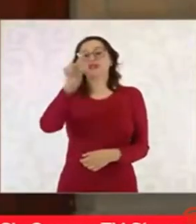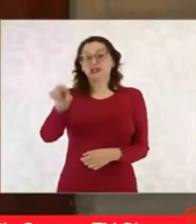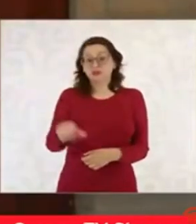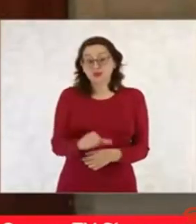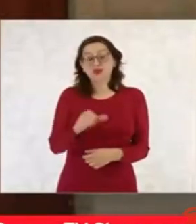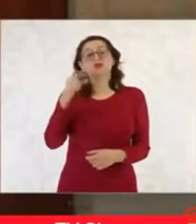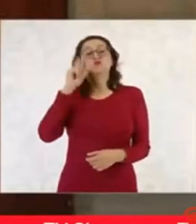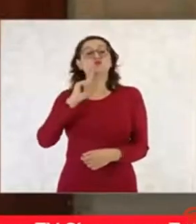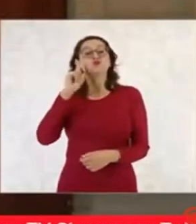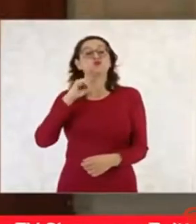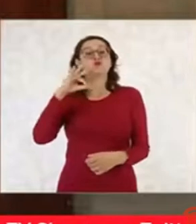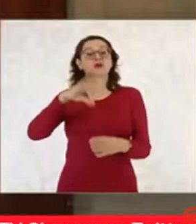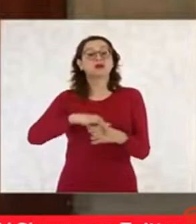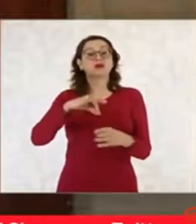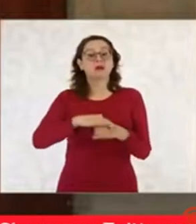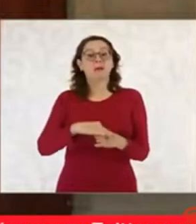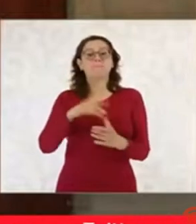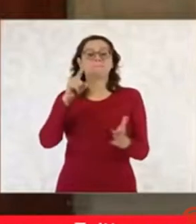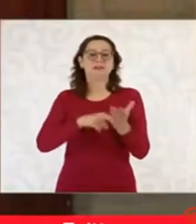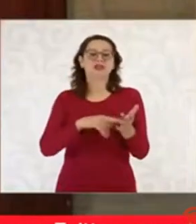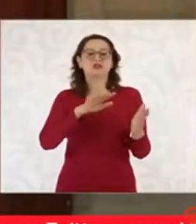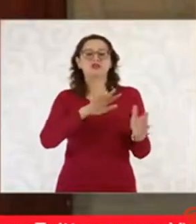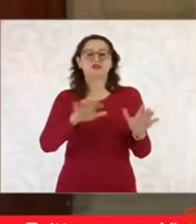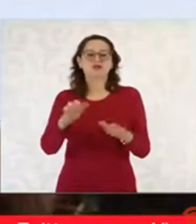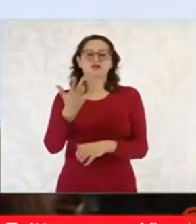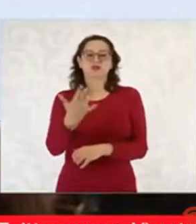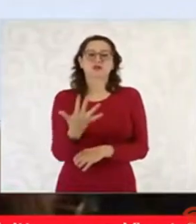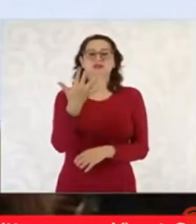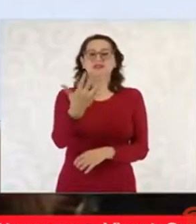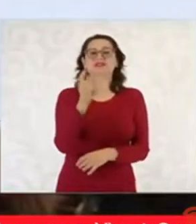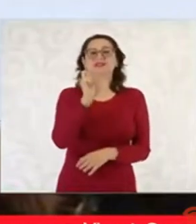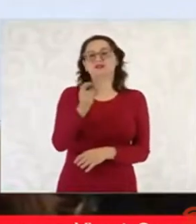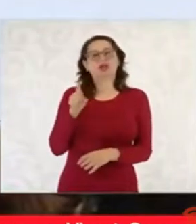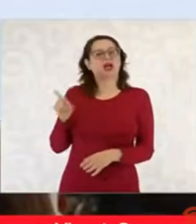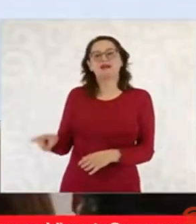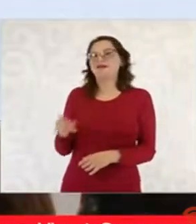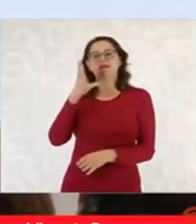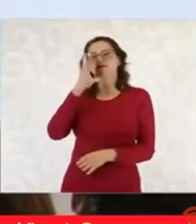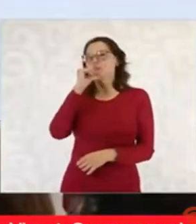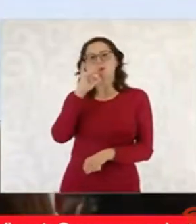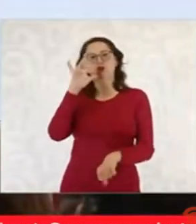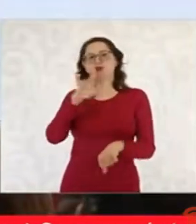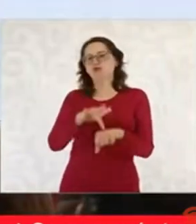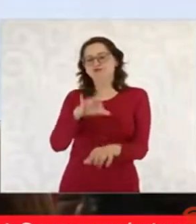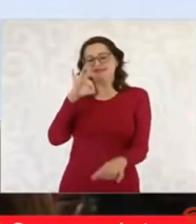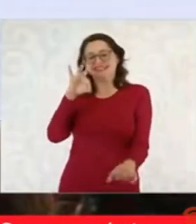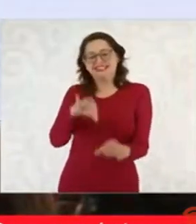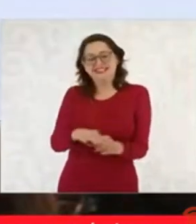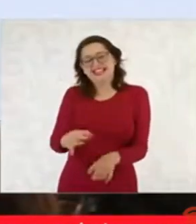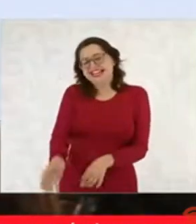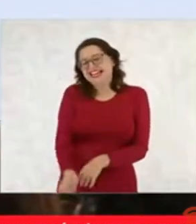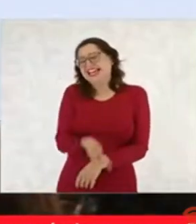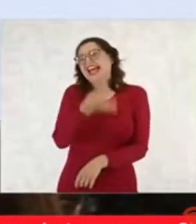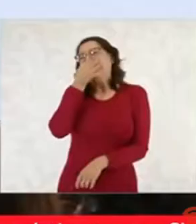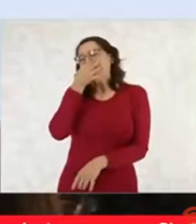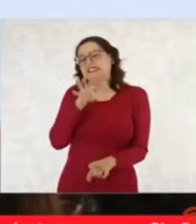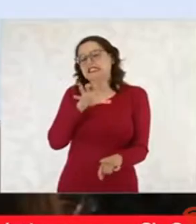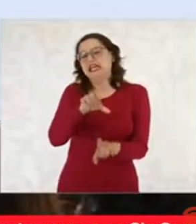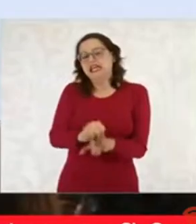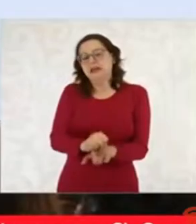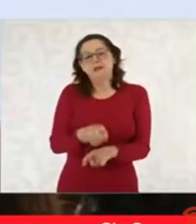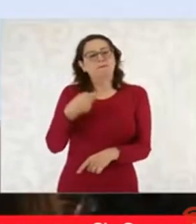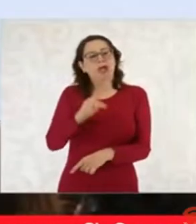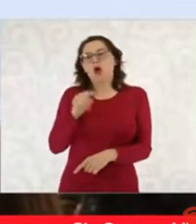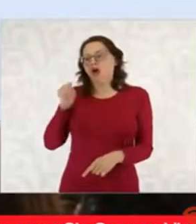nivel federal es en el 1955, es decir, ya no tuvo la oportunidad, estuvo muy cerca y si nos damos cuenta estuvo desde